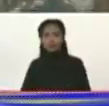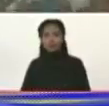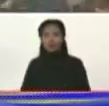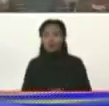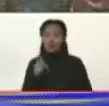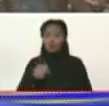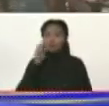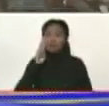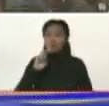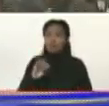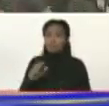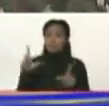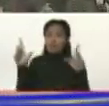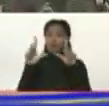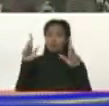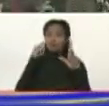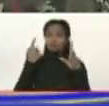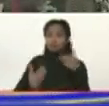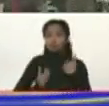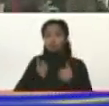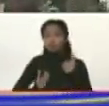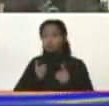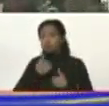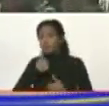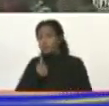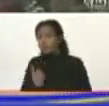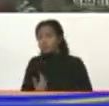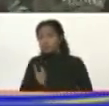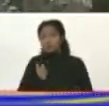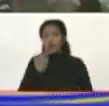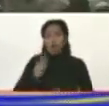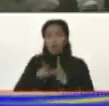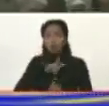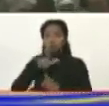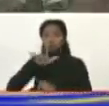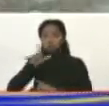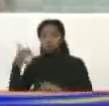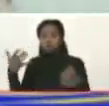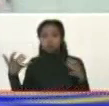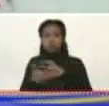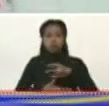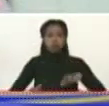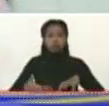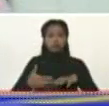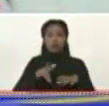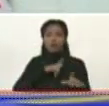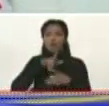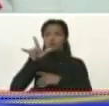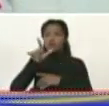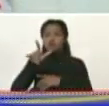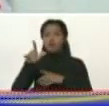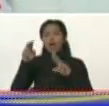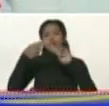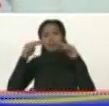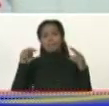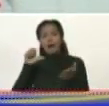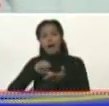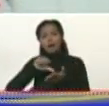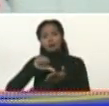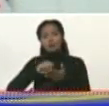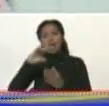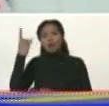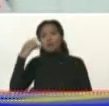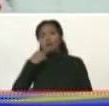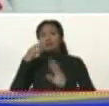Hoy vimos unas imágenes preocupantes de unos aviones de guerra sobrevolando La Paz y El Alto. ¿Qué dice